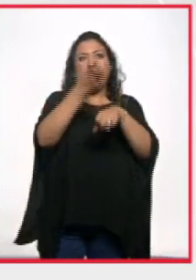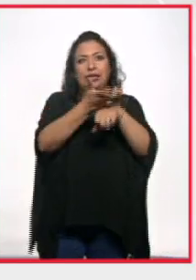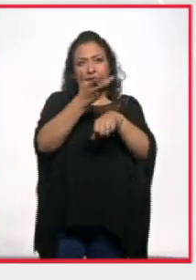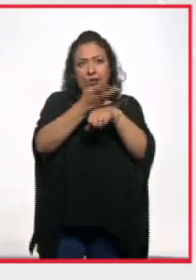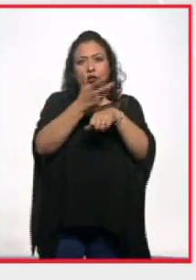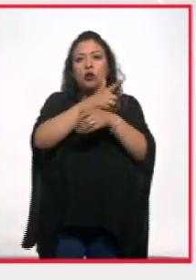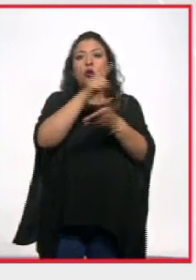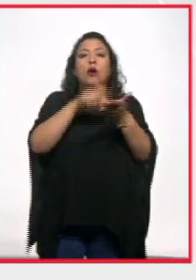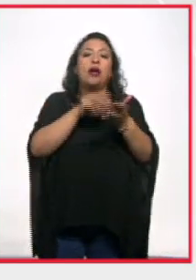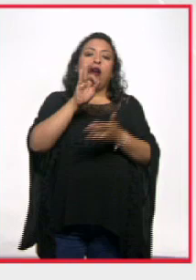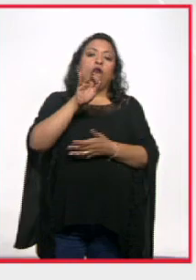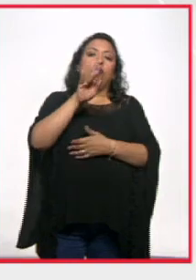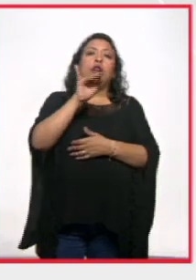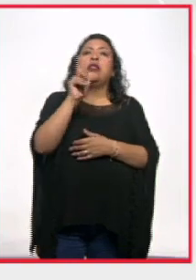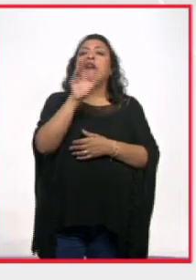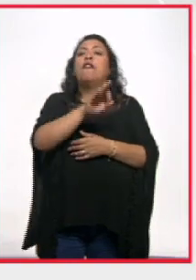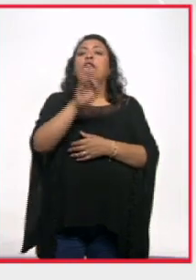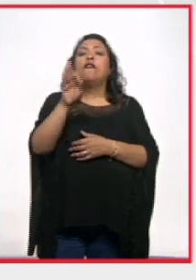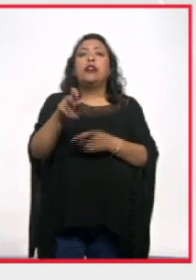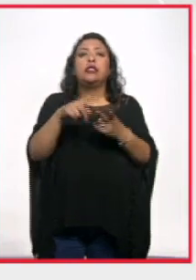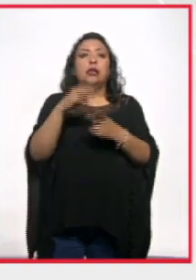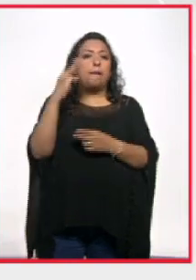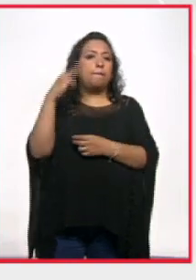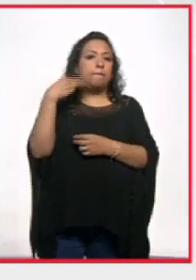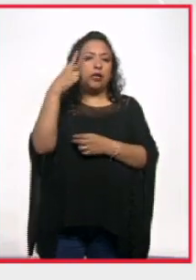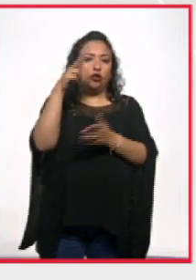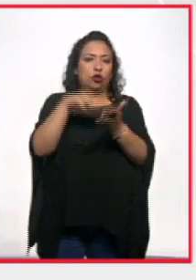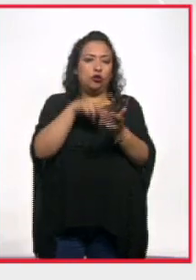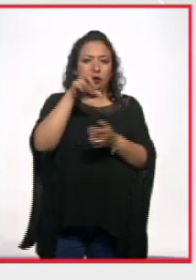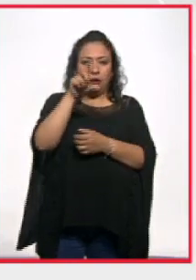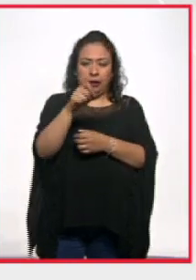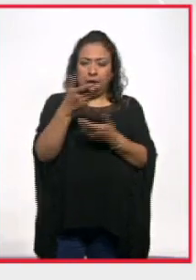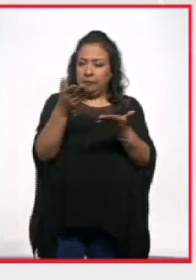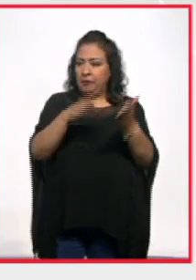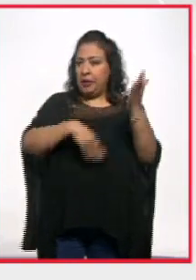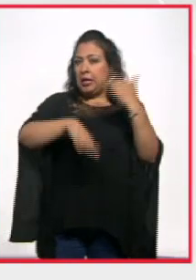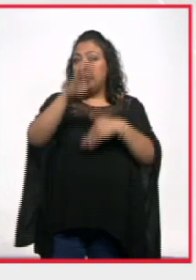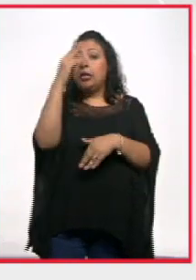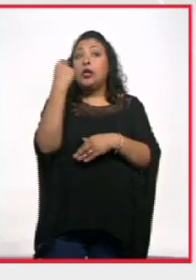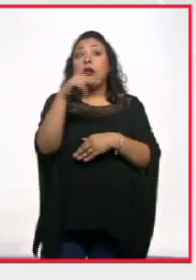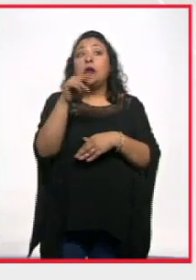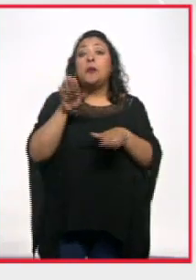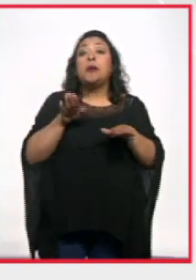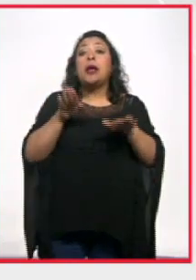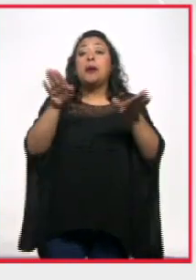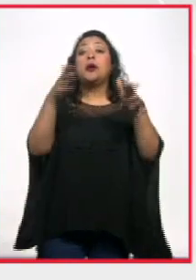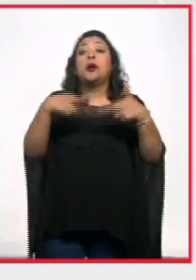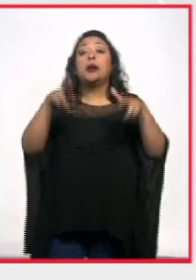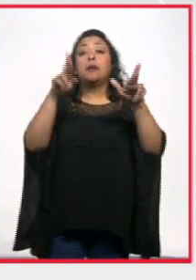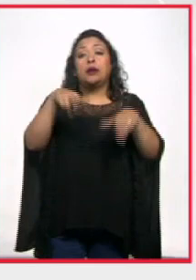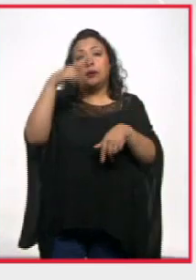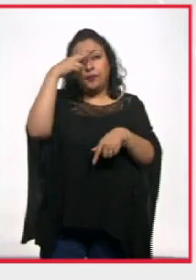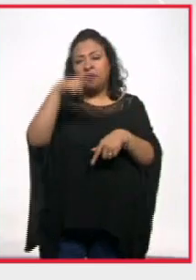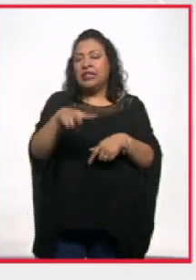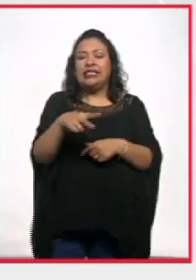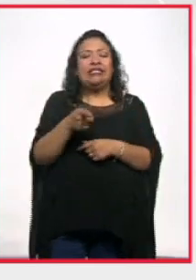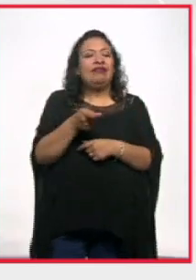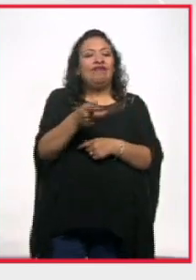Unidos, Florida. ¿Cuándo son? En marzo del próximo año. Pues mucho éxito. ¿Cómo se llama el avión que nos va a representar en Florida?